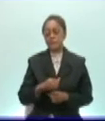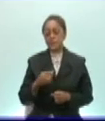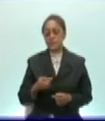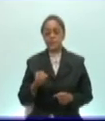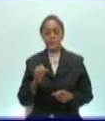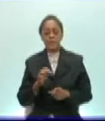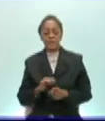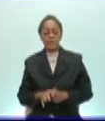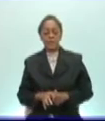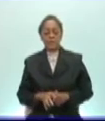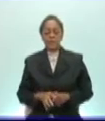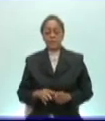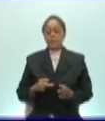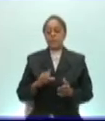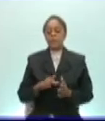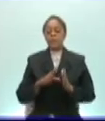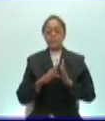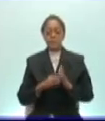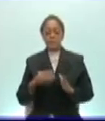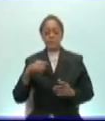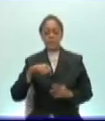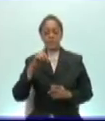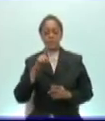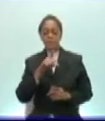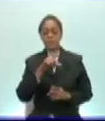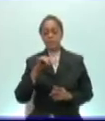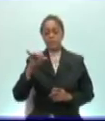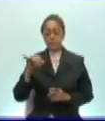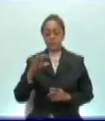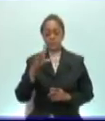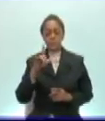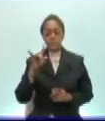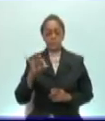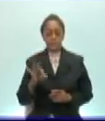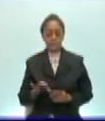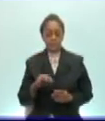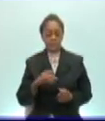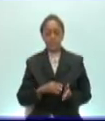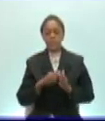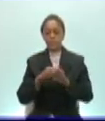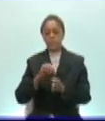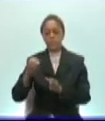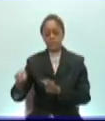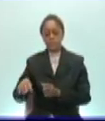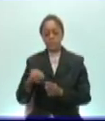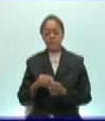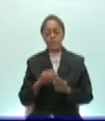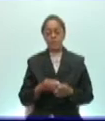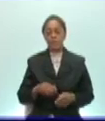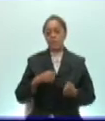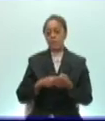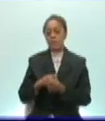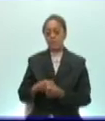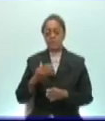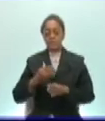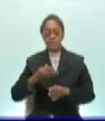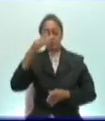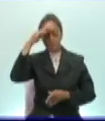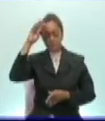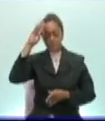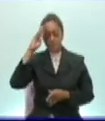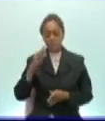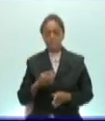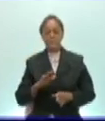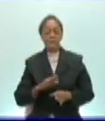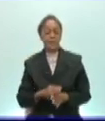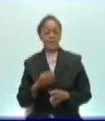ya a partir del mes de junio de 1898 de los desembarcos y el bloqueo naval, la batalla de Santiago de Cuba. O sea, hay